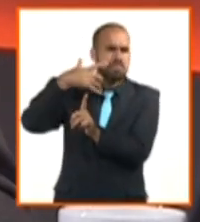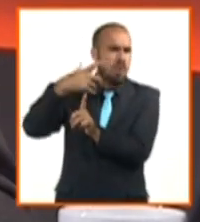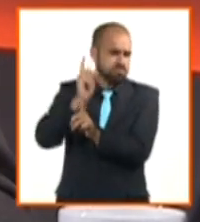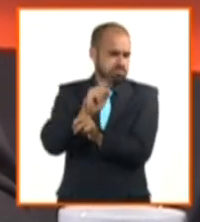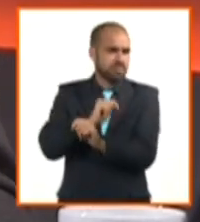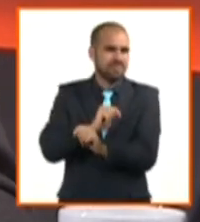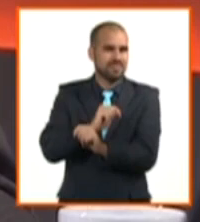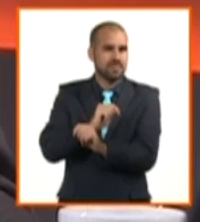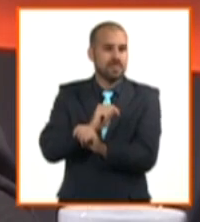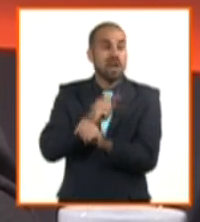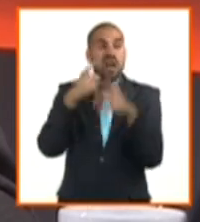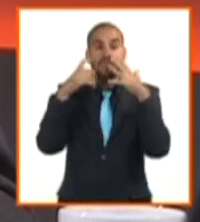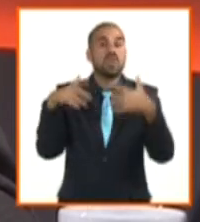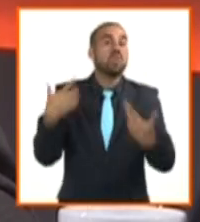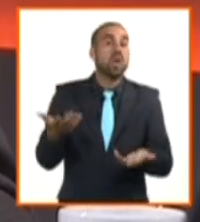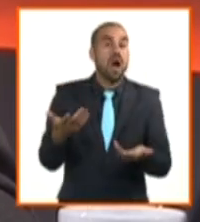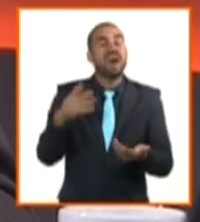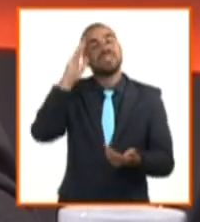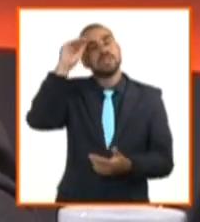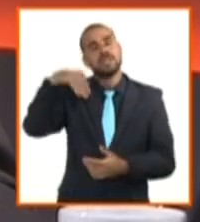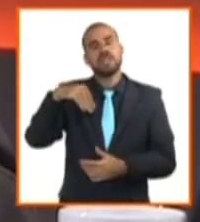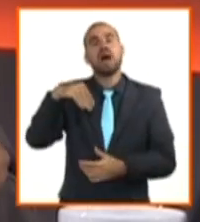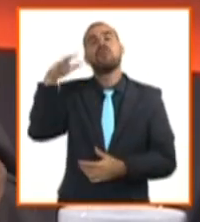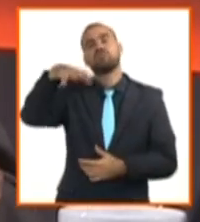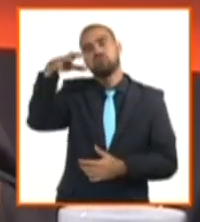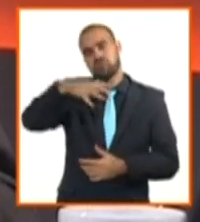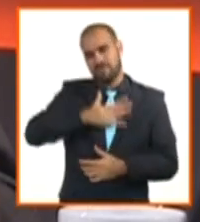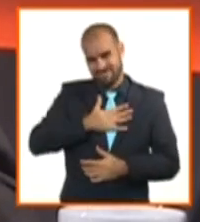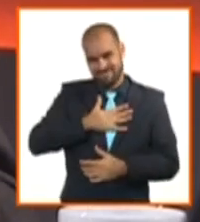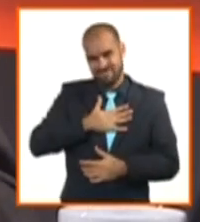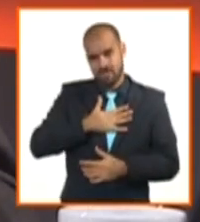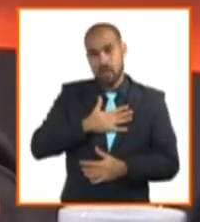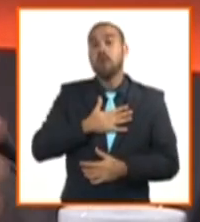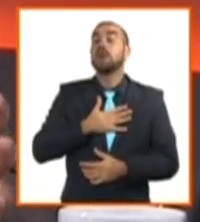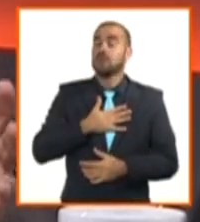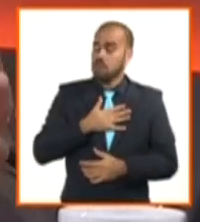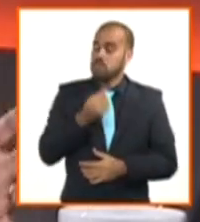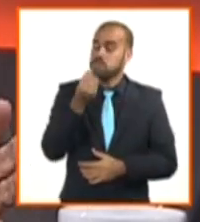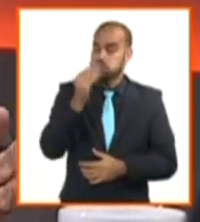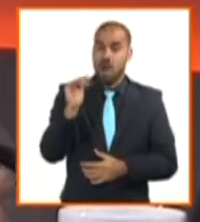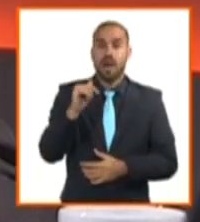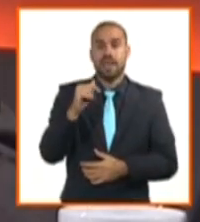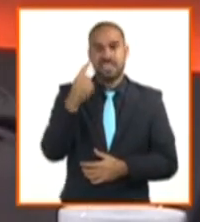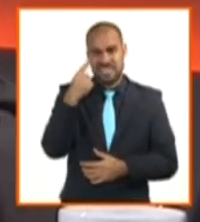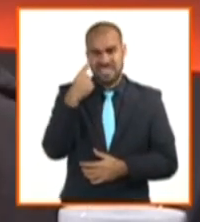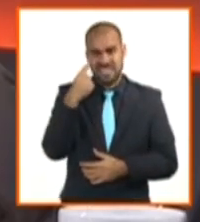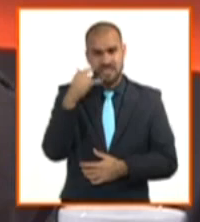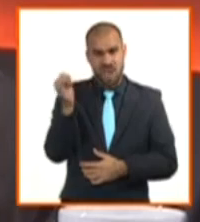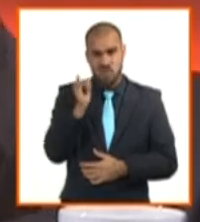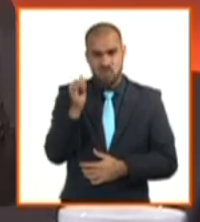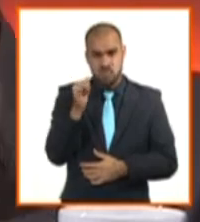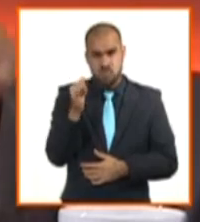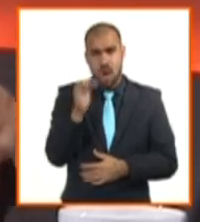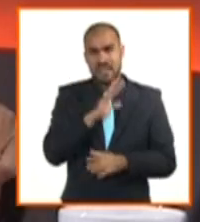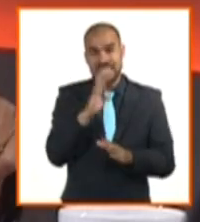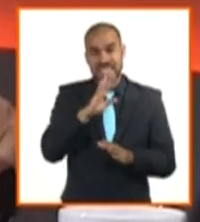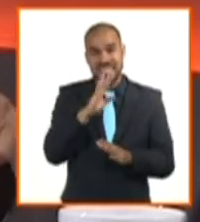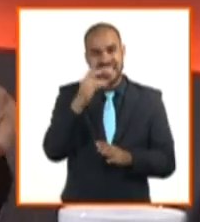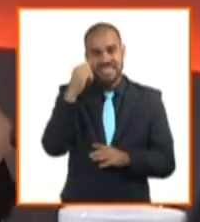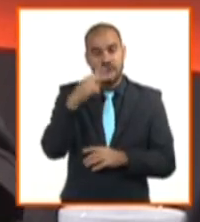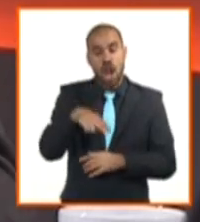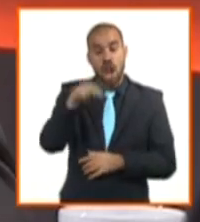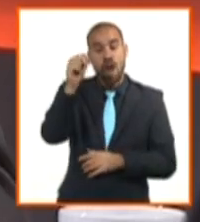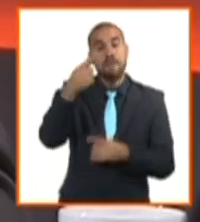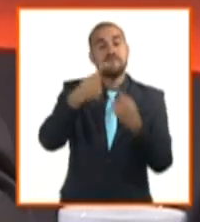nosotros y esta lluvia debe continuar todavía se ve que los núcleos más fuerte han pasado al norte pero quedan abajo